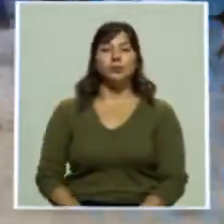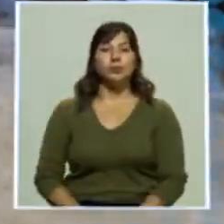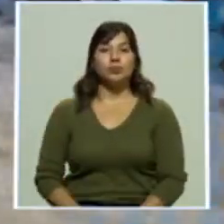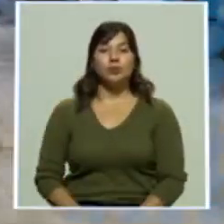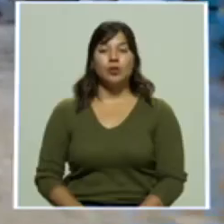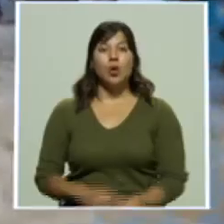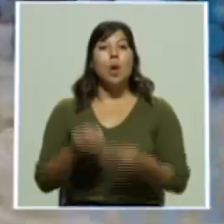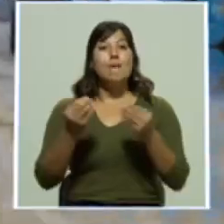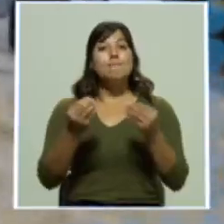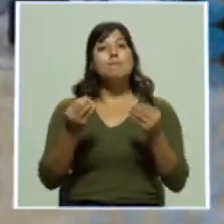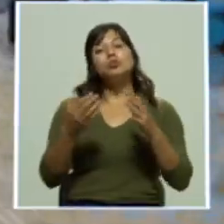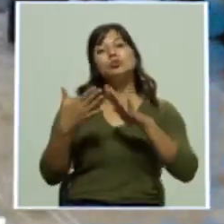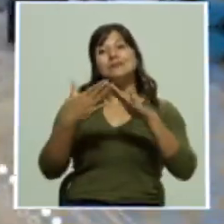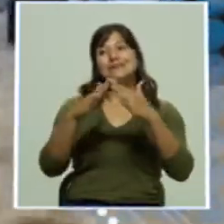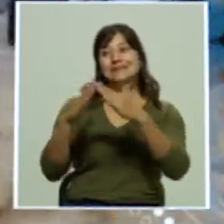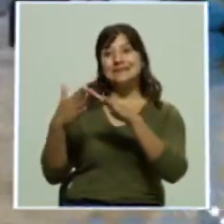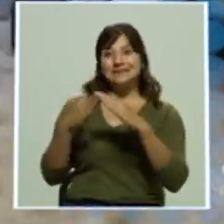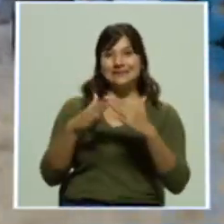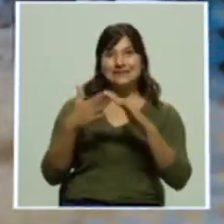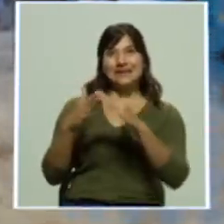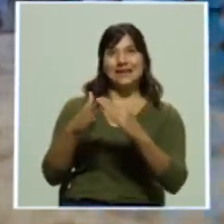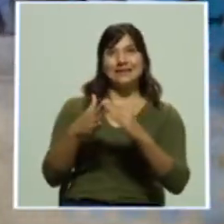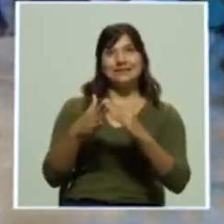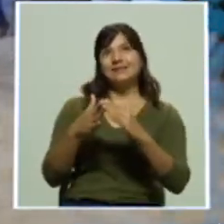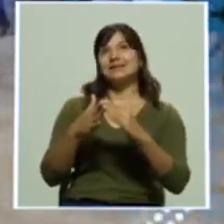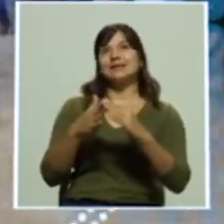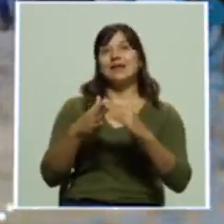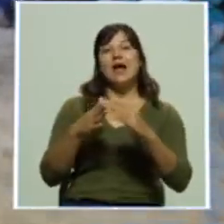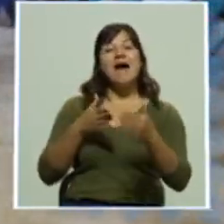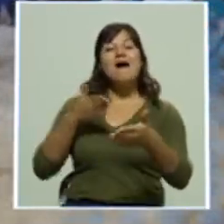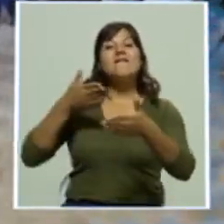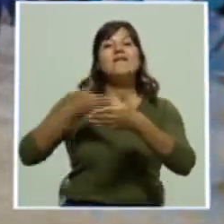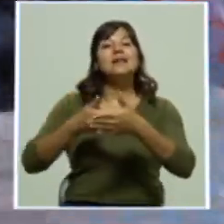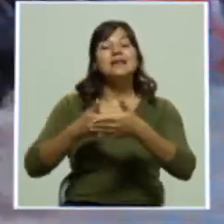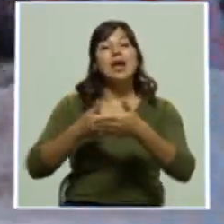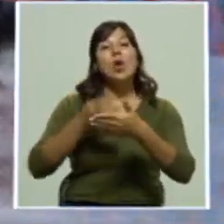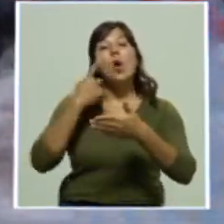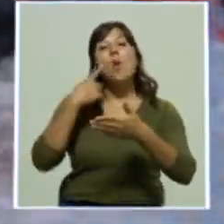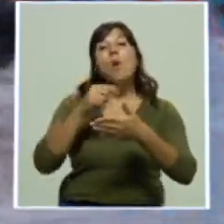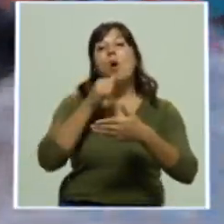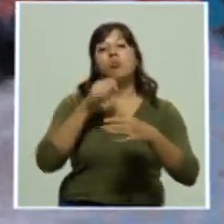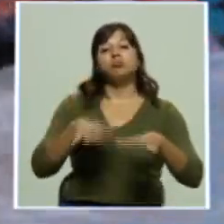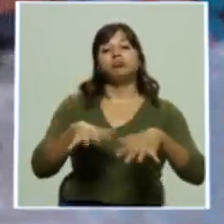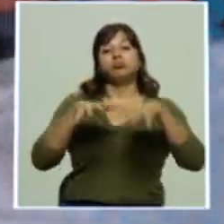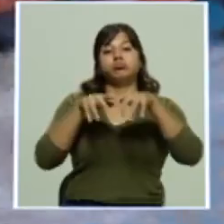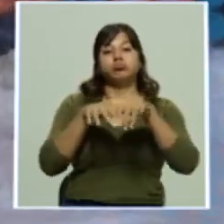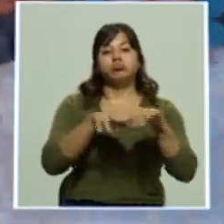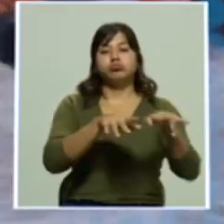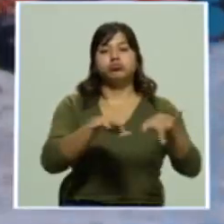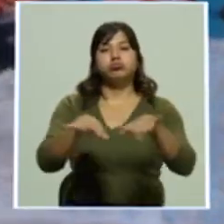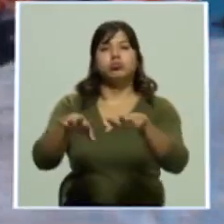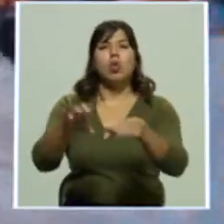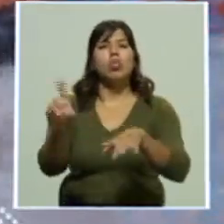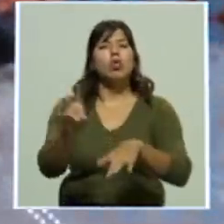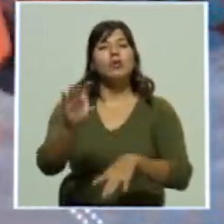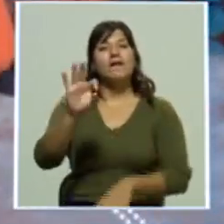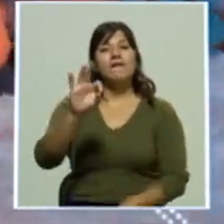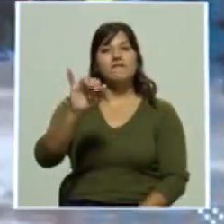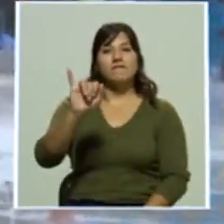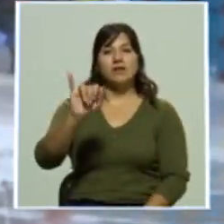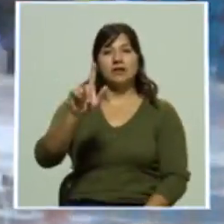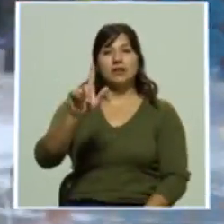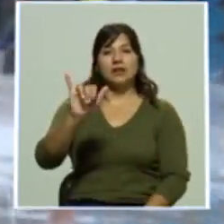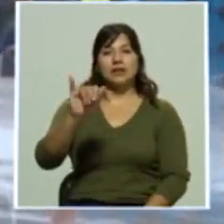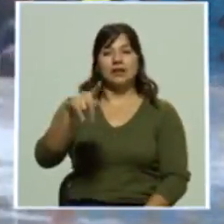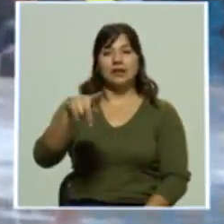Muchos barrios de Manila quedaron anegados tras el paso del tifón Banco, el tercero que azota Filipinas en pocas semanas y que